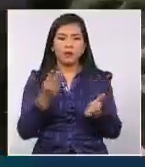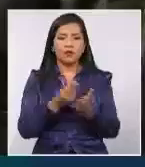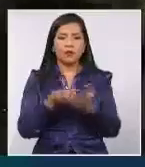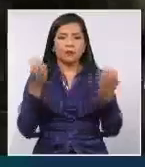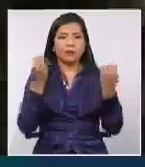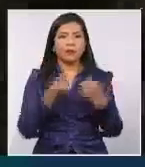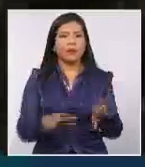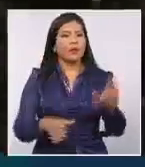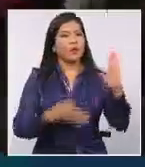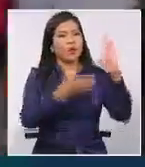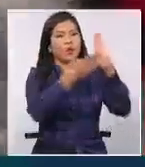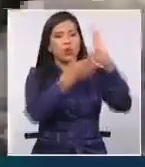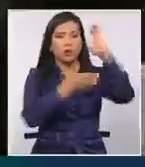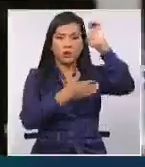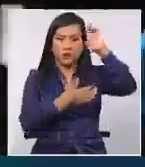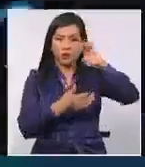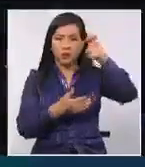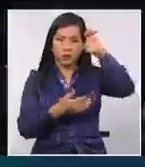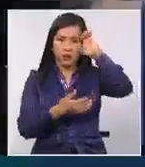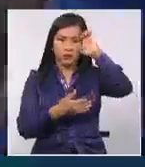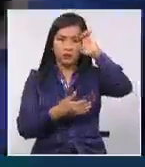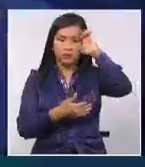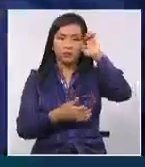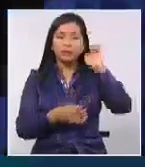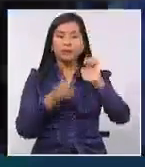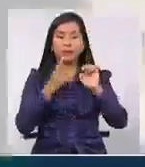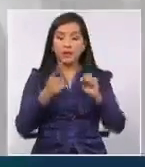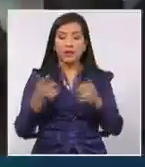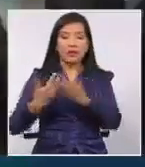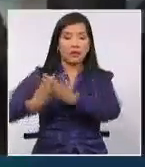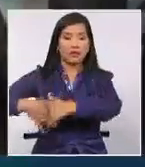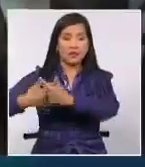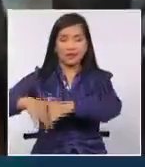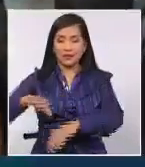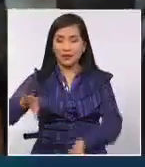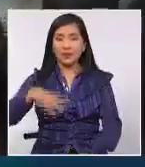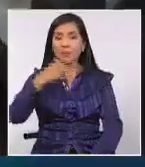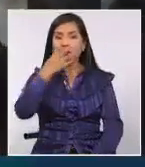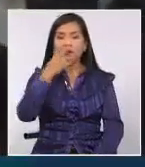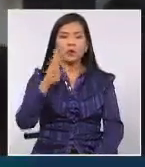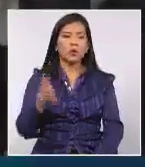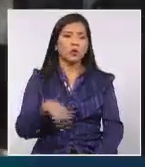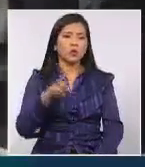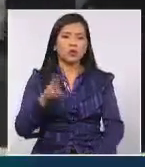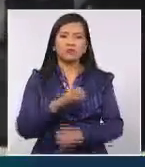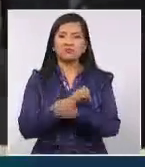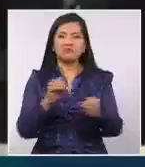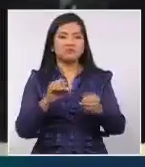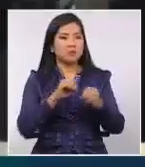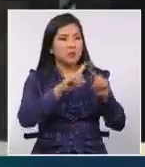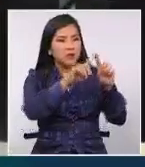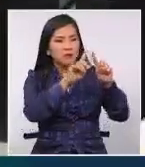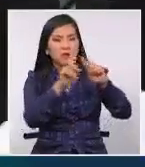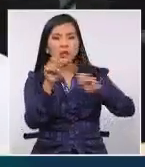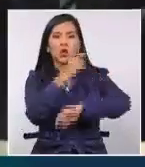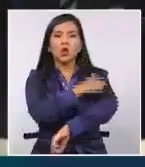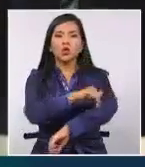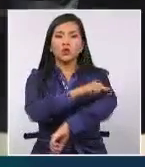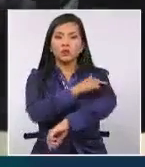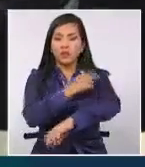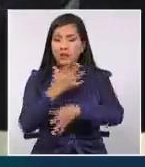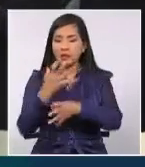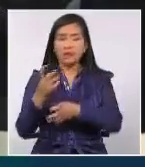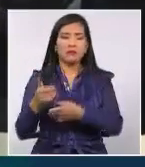Estado. En ningún momento han tenido uso en ninguna instancia de los hospitales. Han estado en calidad